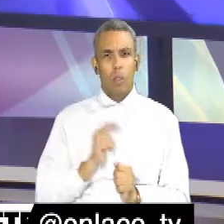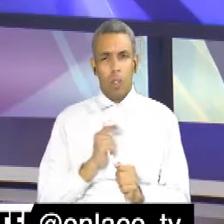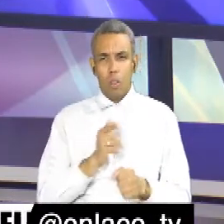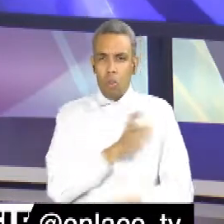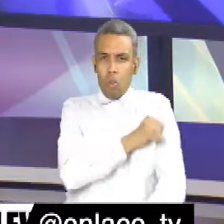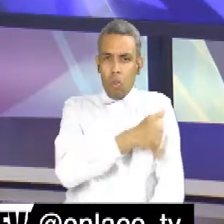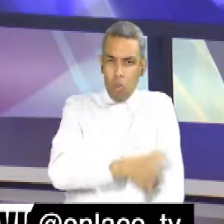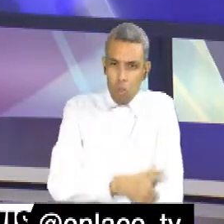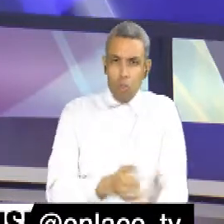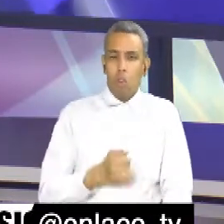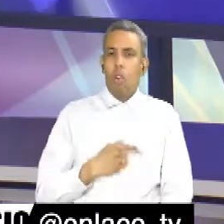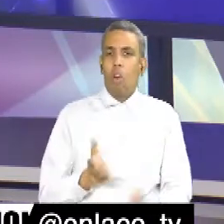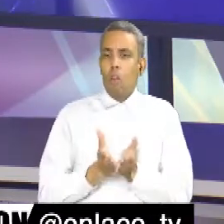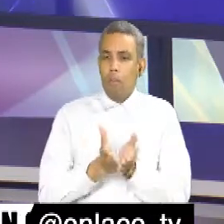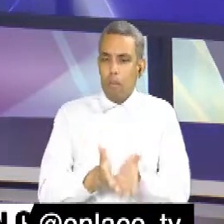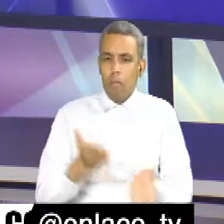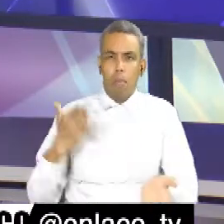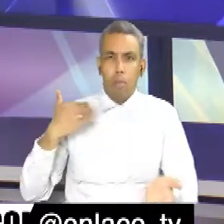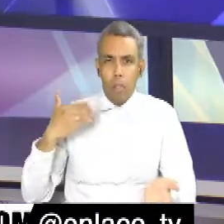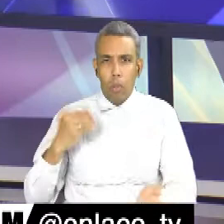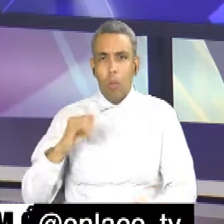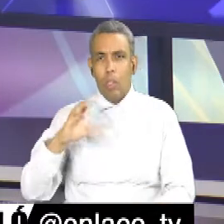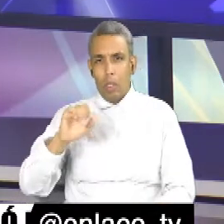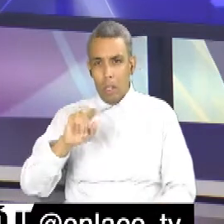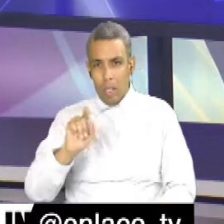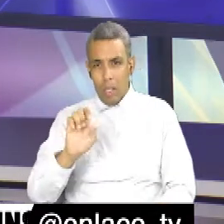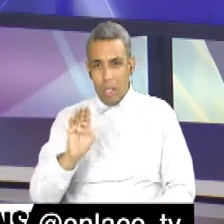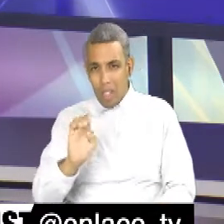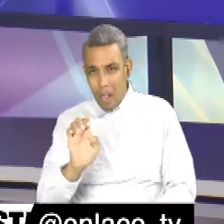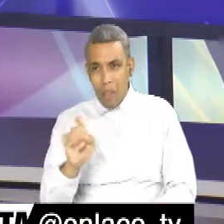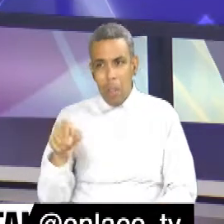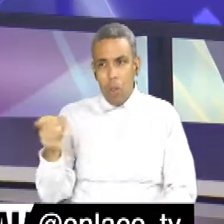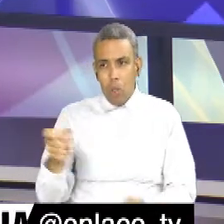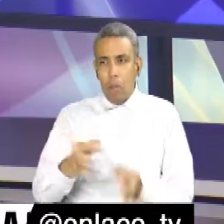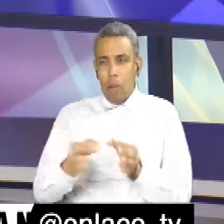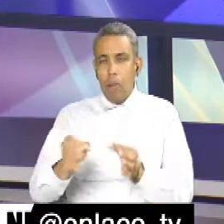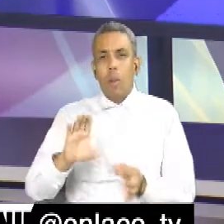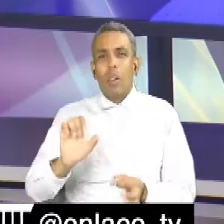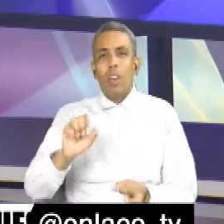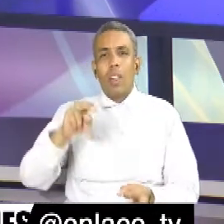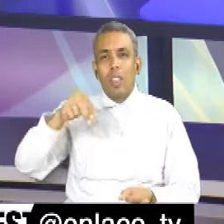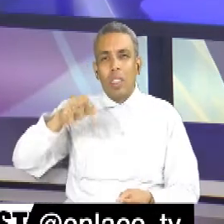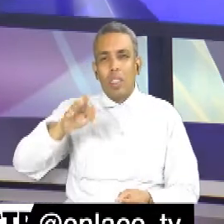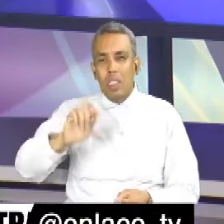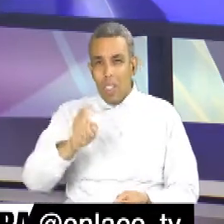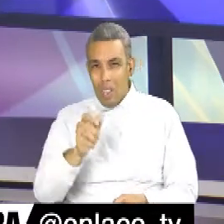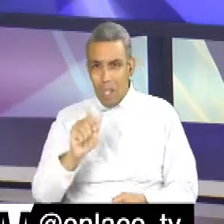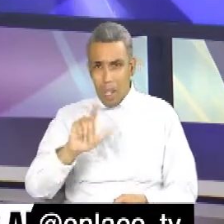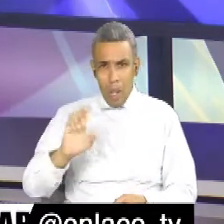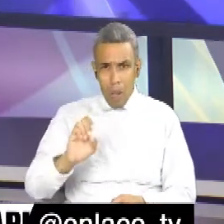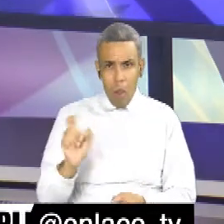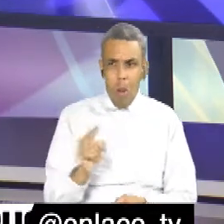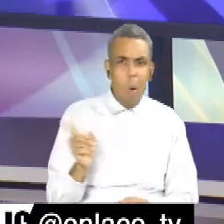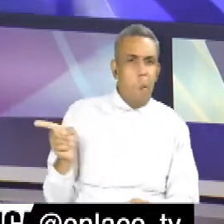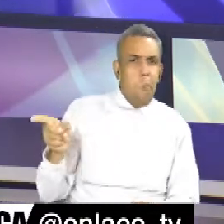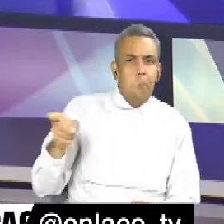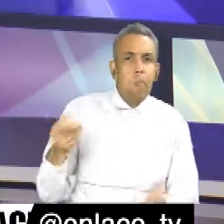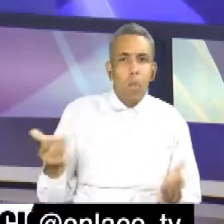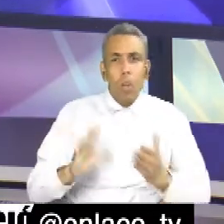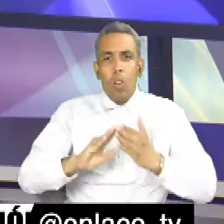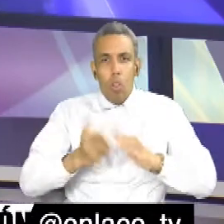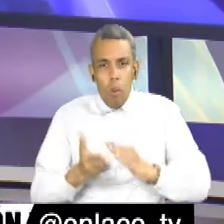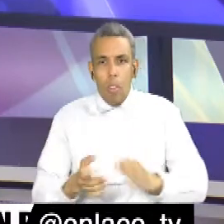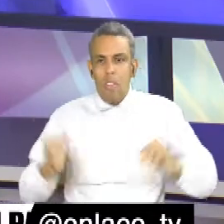Puerto Wilches, Sabana de Torres, Casabe y Cantagallo son algunos de los lugares en los campos en donde las comunidades están